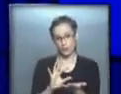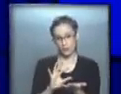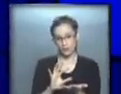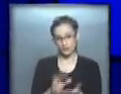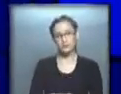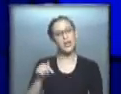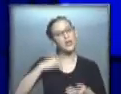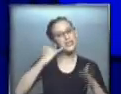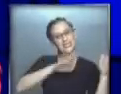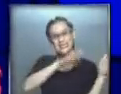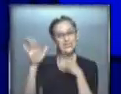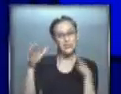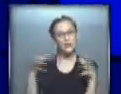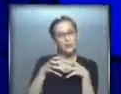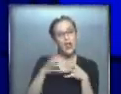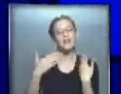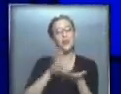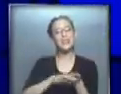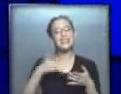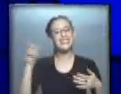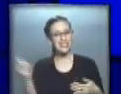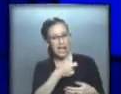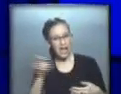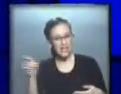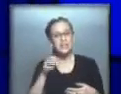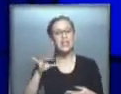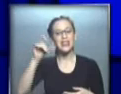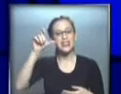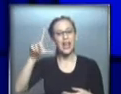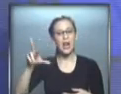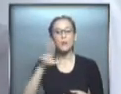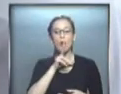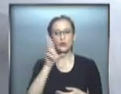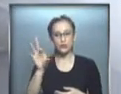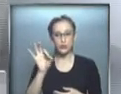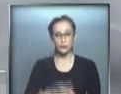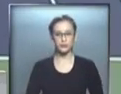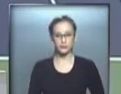dejamos de lado el fútbol nos referimos al tenis porque juan martín del potro está en semifinales de shanghai